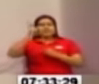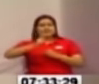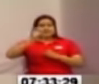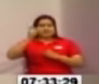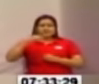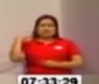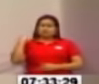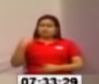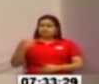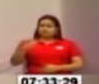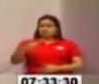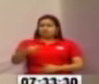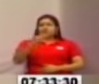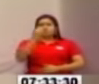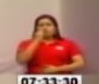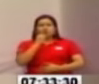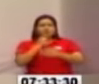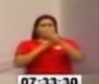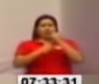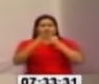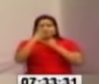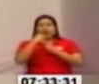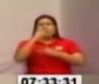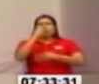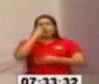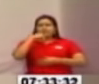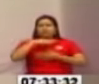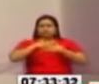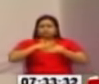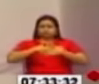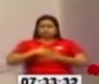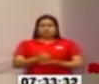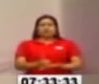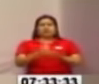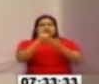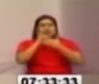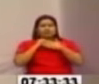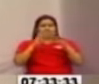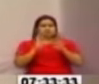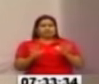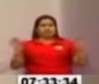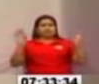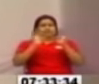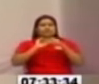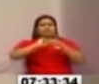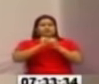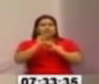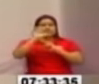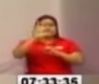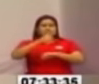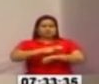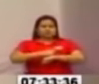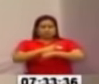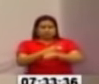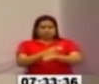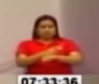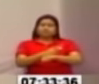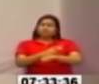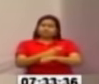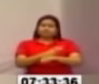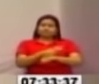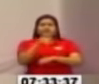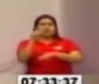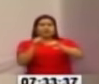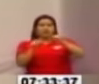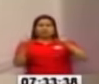mantenerse constantemente recibiendo sus nutrientes. ¿Y cómo lo hacemos esto? Con alimentación cada 3 horas. Es por eso que, bueno, algunas personas